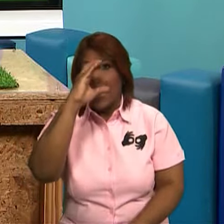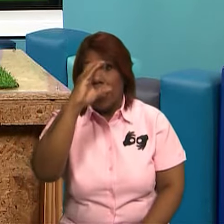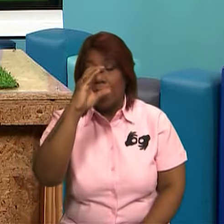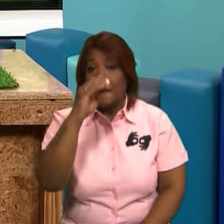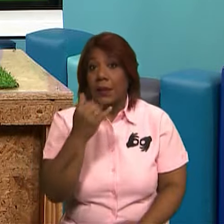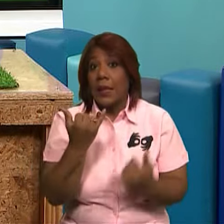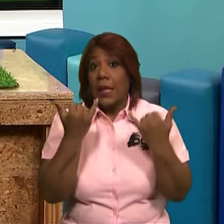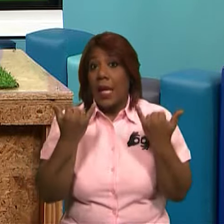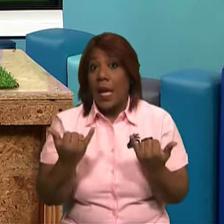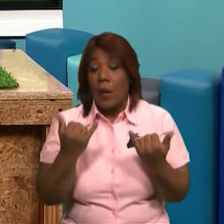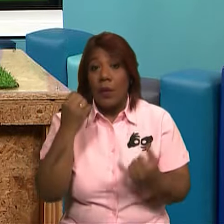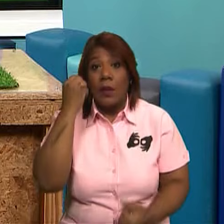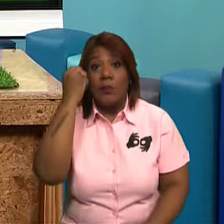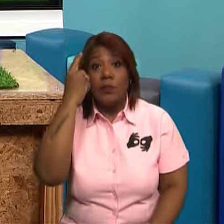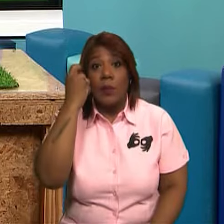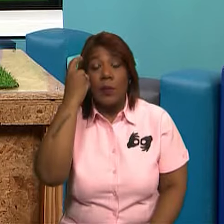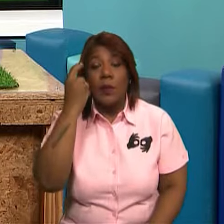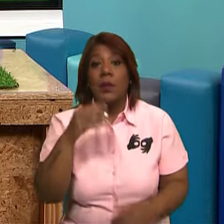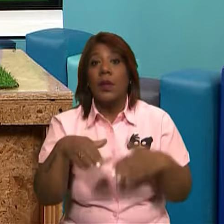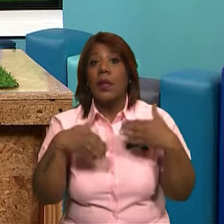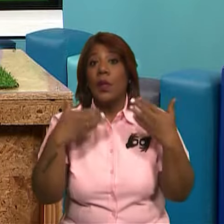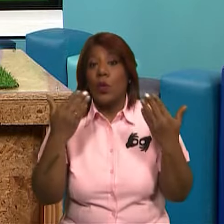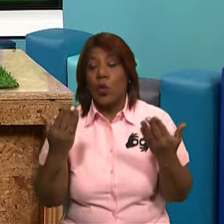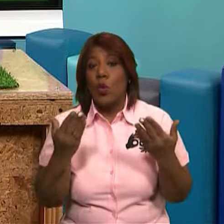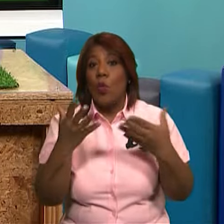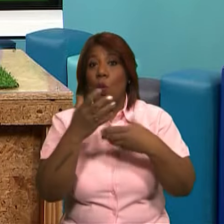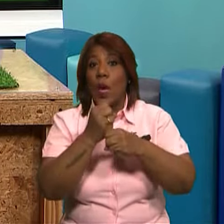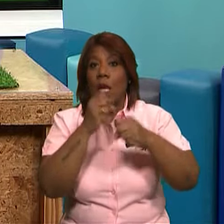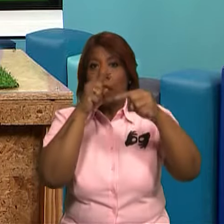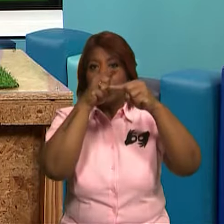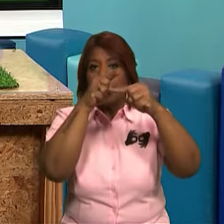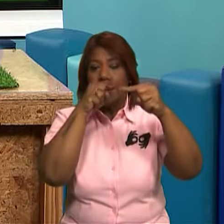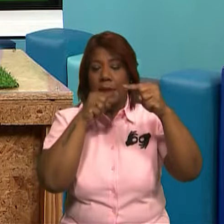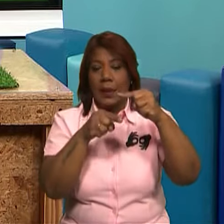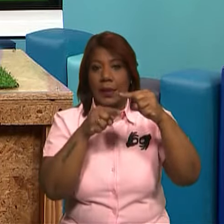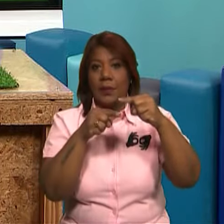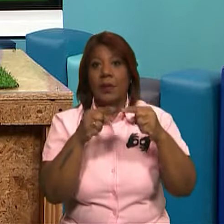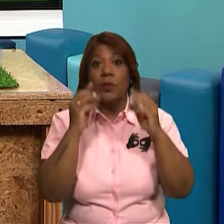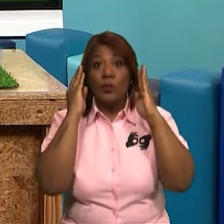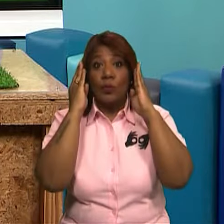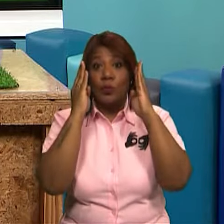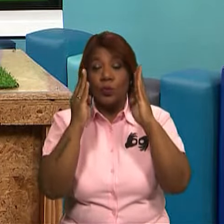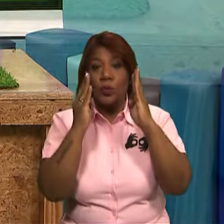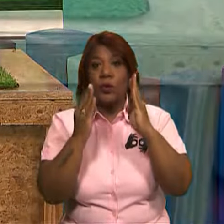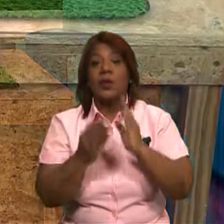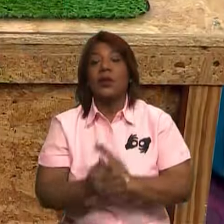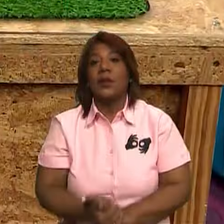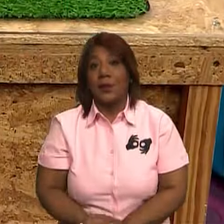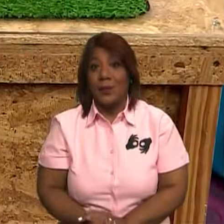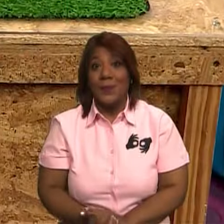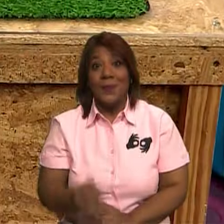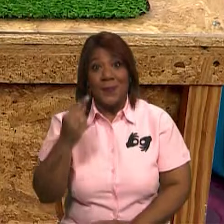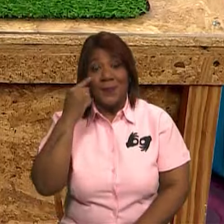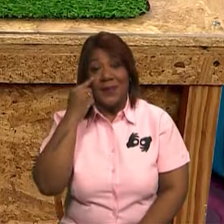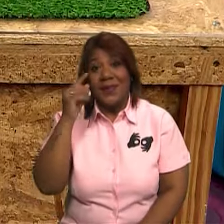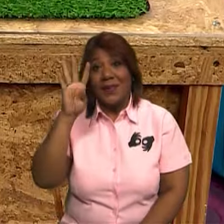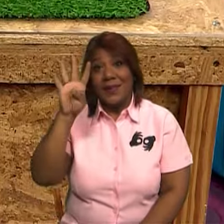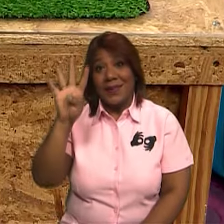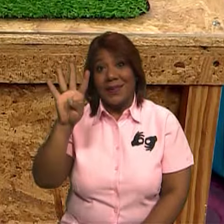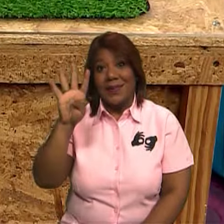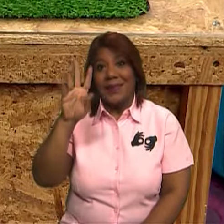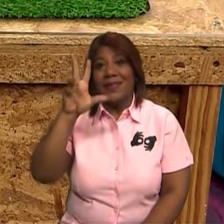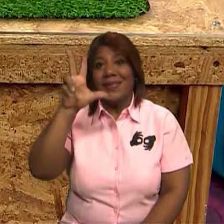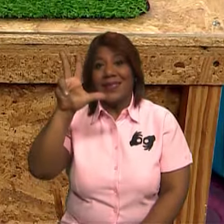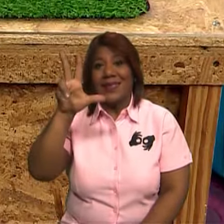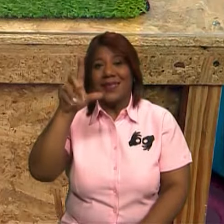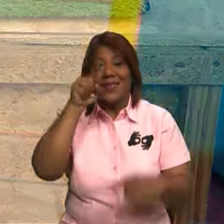comprender y vamos a ver cómo hacemos esta división. Para ello, presten atención, chicos. Mire que tenemos esta operación.